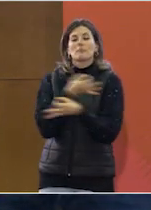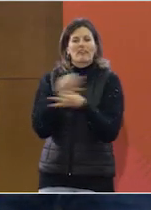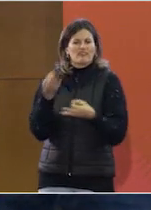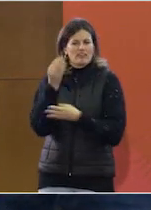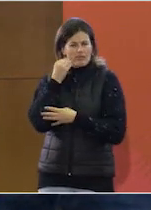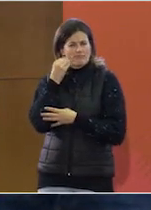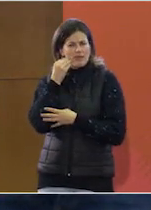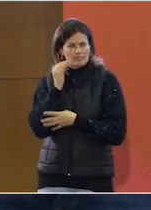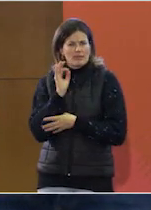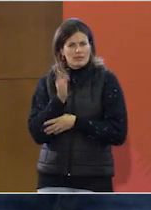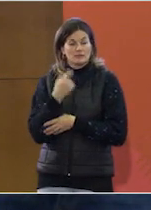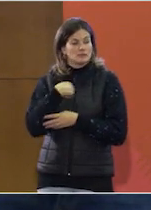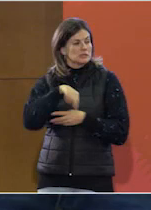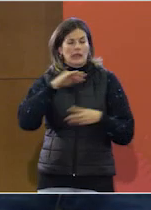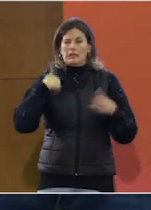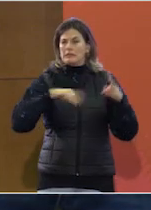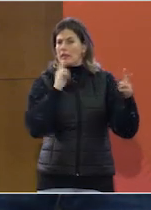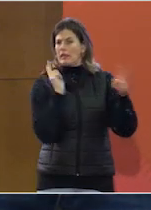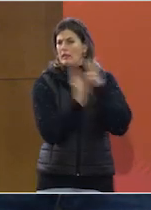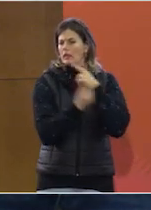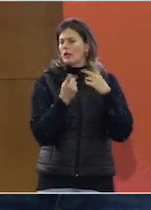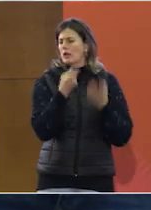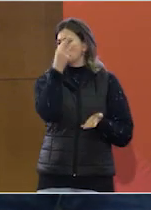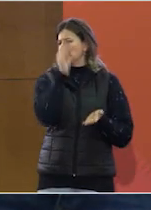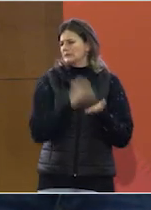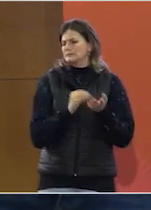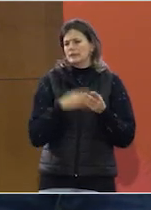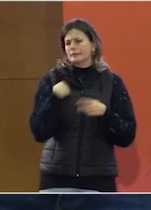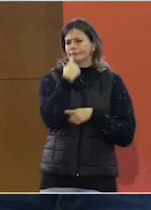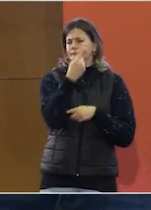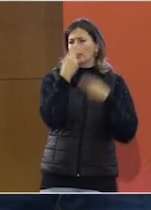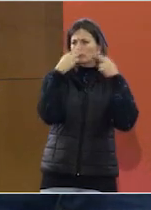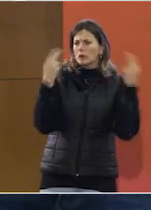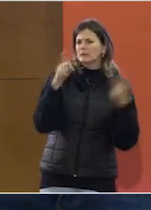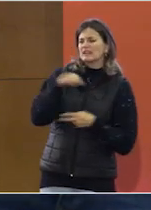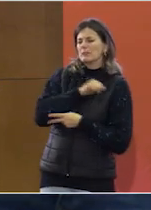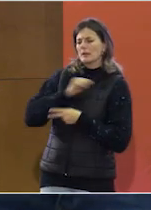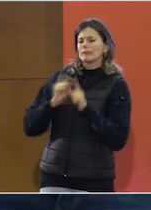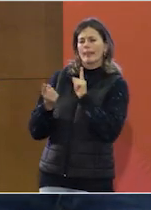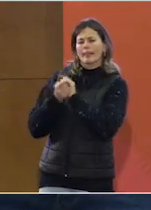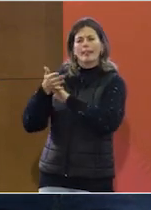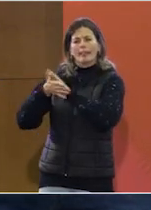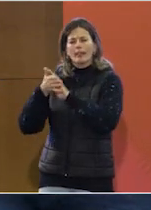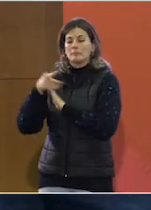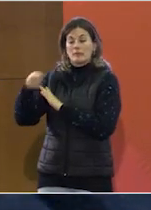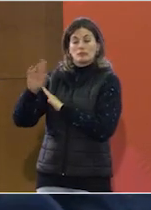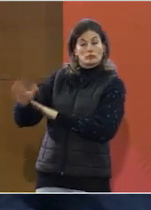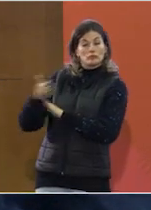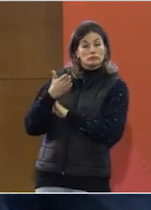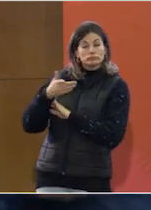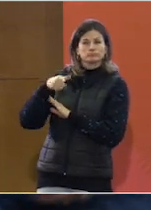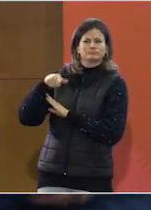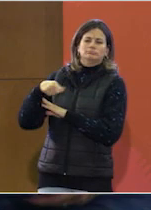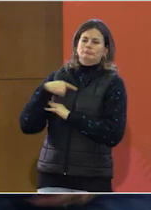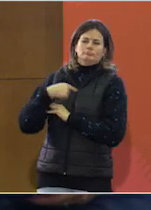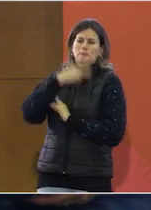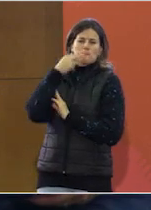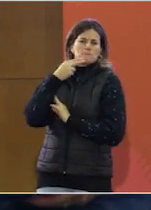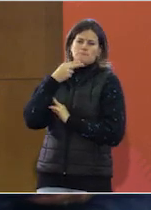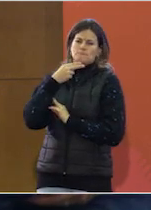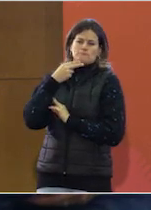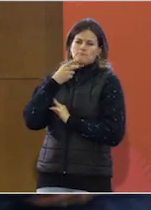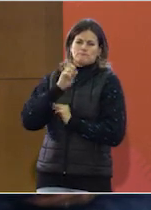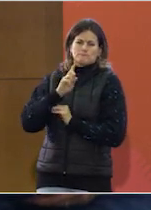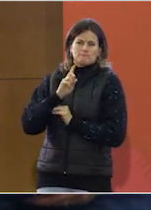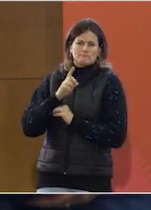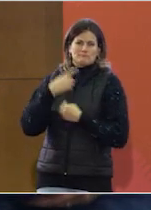mentira. Y nosotros se lo dijimos en público y en privado. Es mentira lo que estáis prometiendo. Y lo que estáis